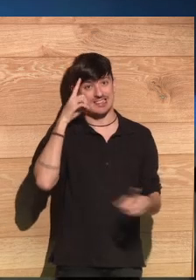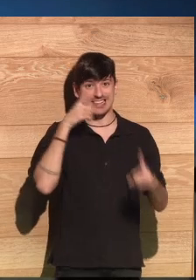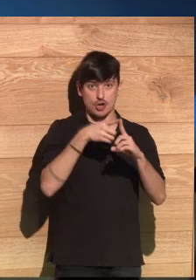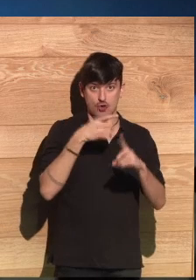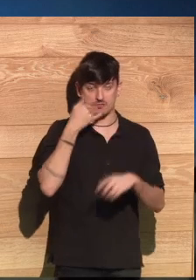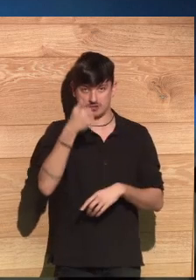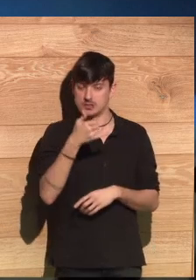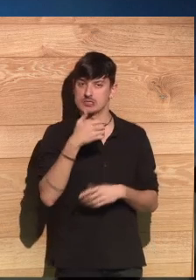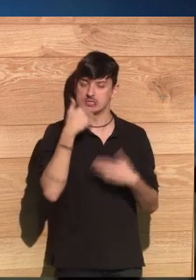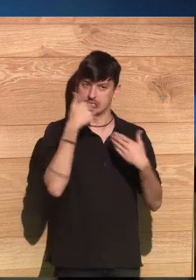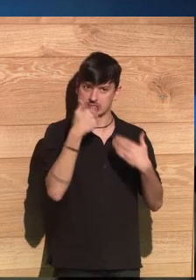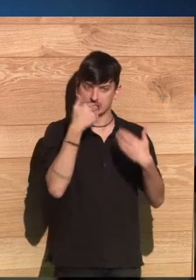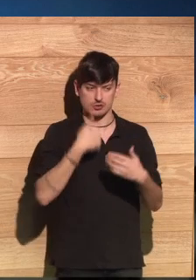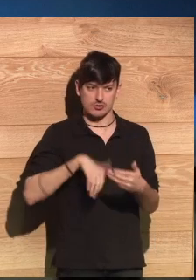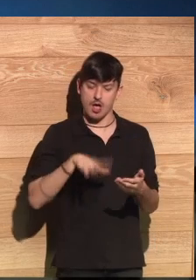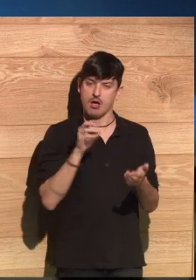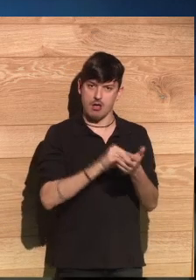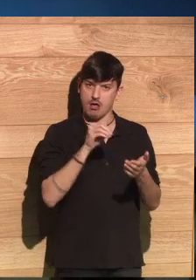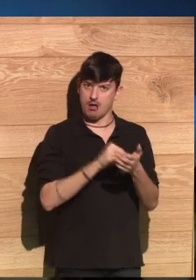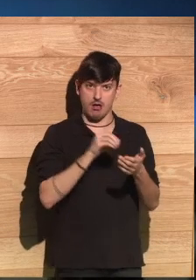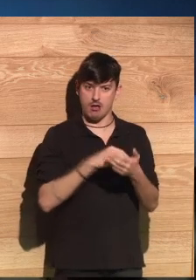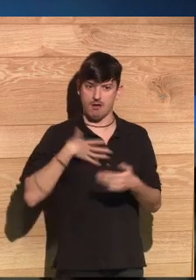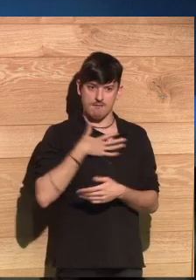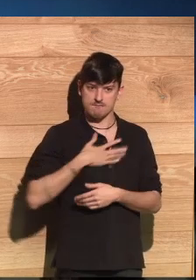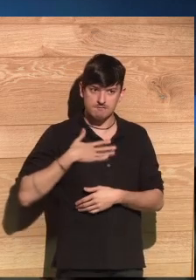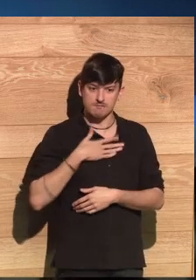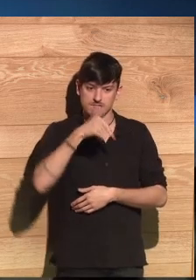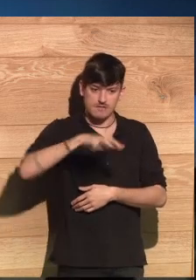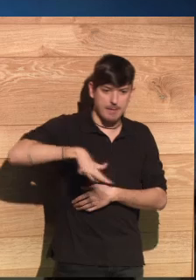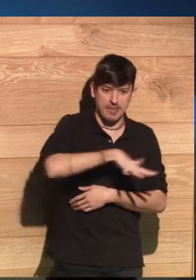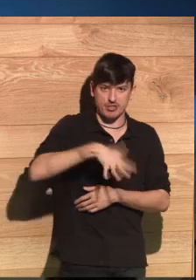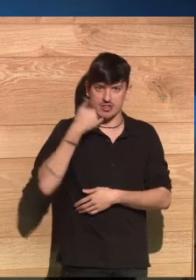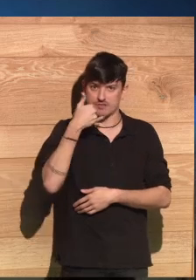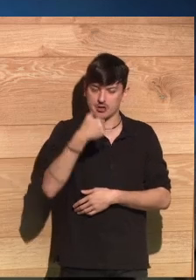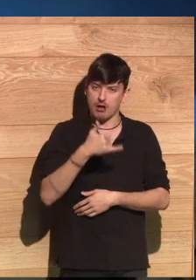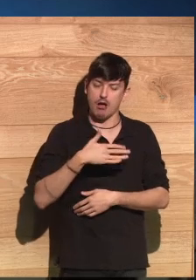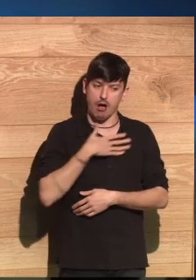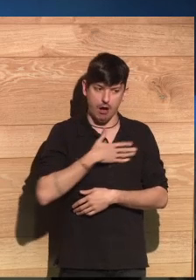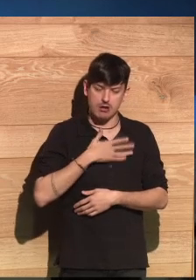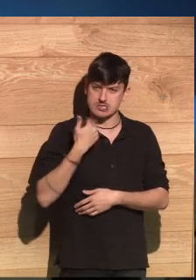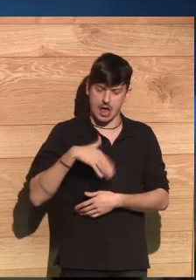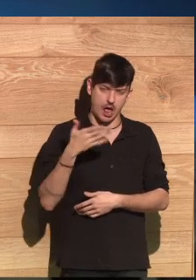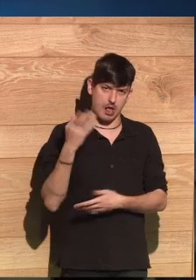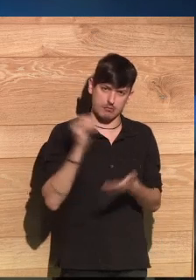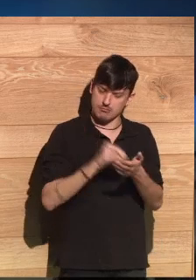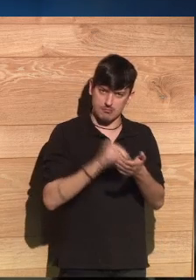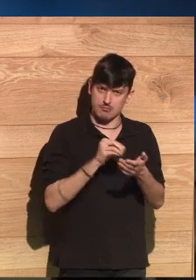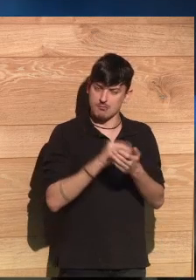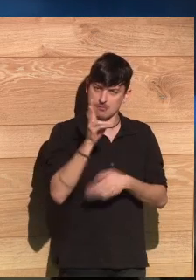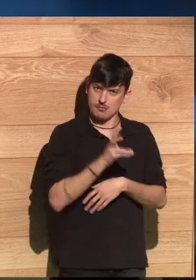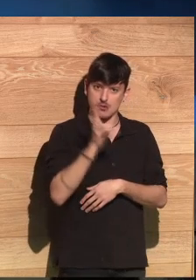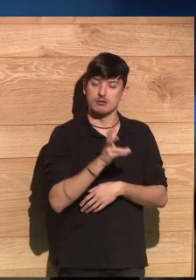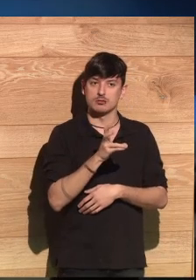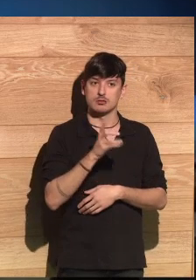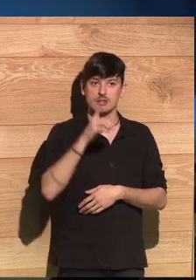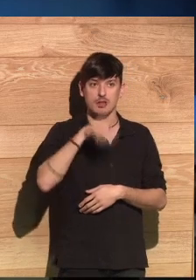unas cuantas las veces que disfruto de la hospitalidad de este espacio. Y también me quiero sumar a la celebración por